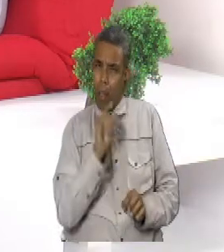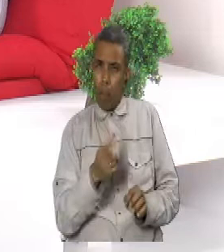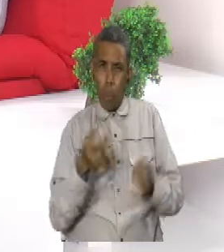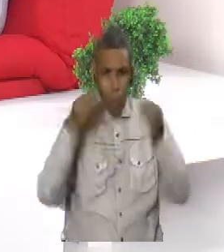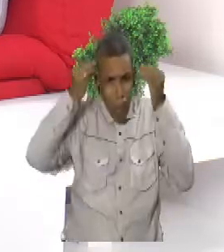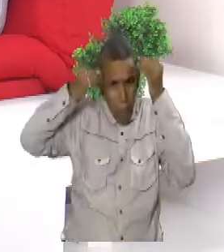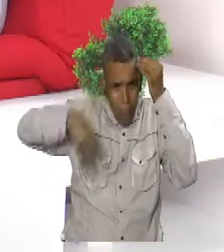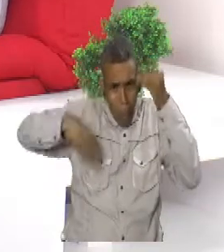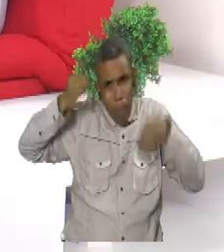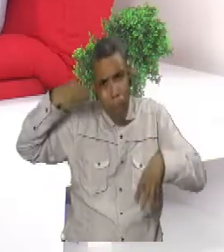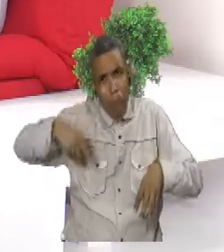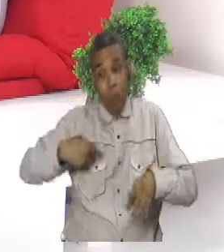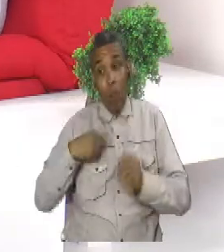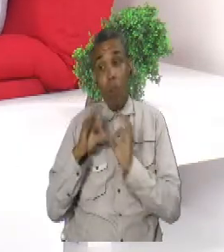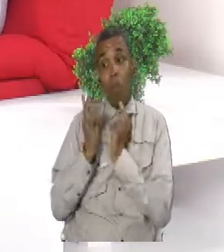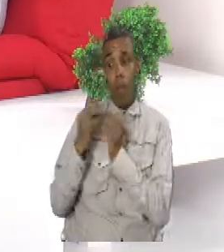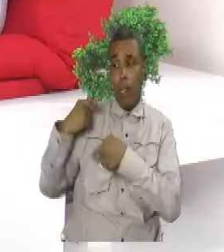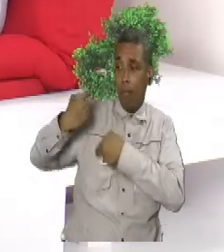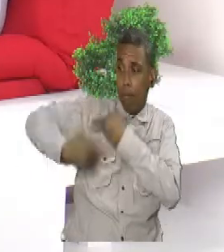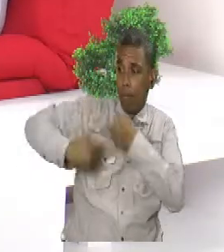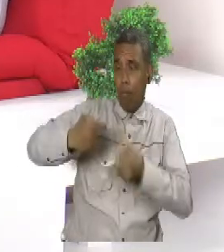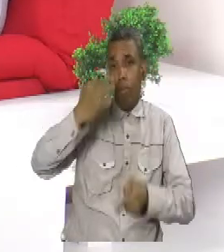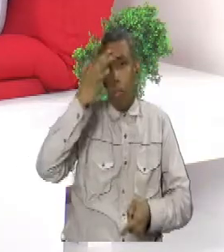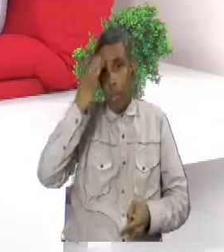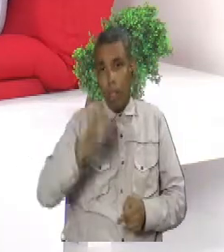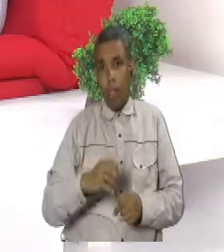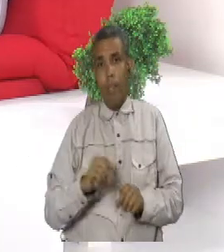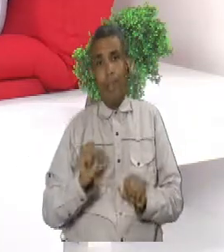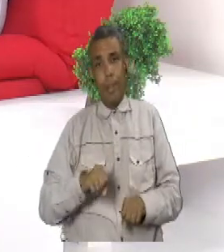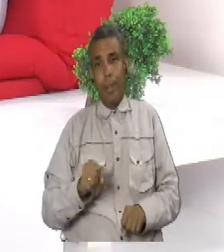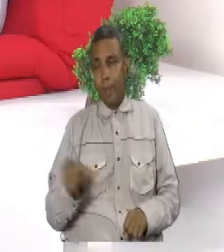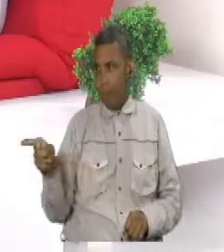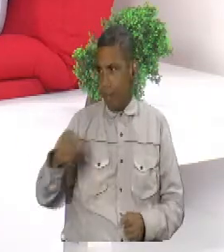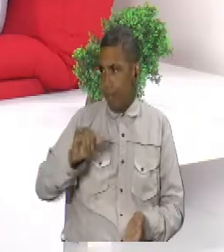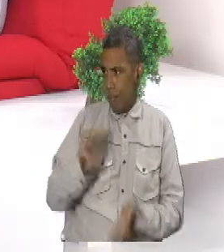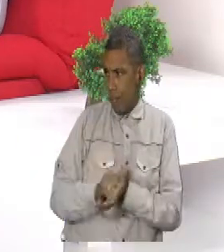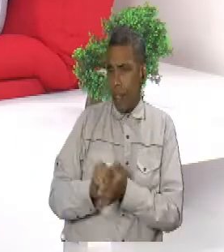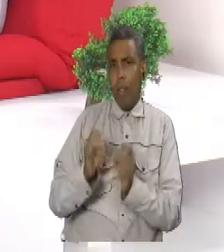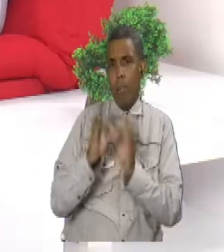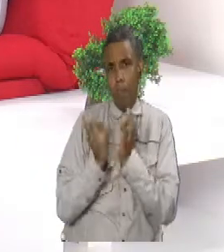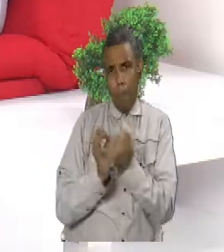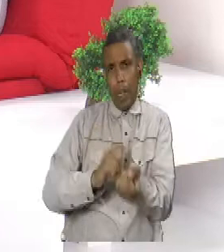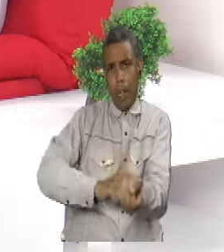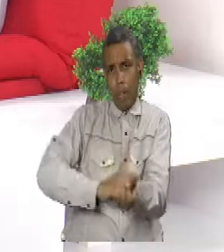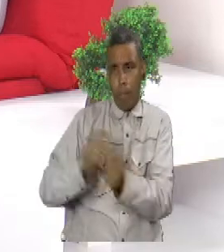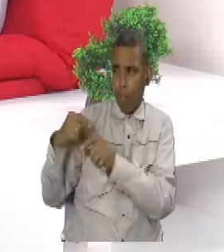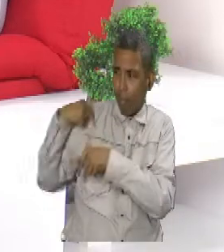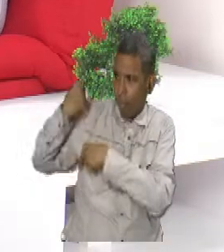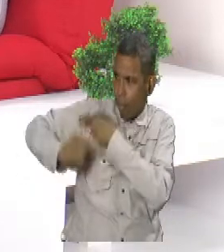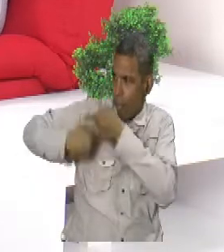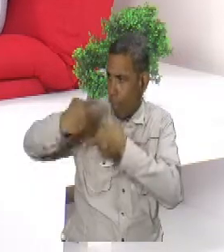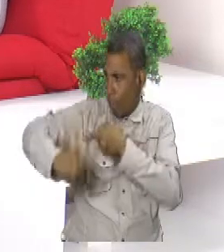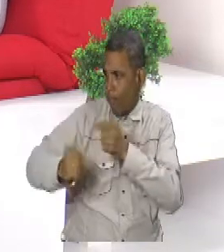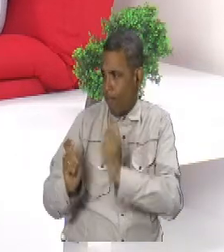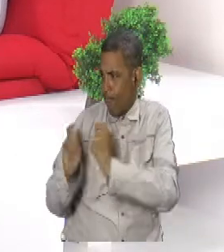caída? Tú me lo dijiste, tienes un componente genético. Hay que determinar genético, que uno, sí. ¿Se uno puede viene